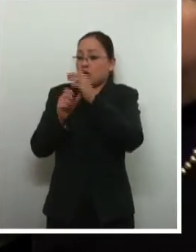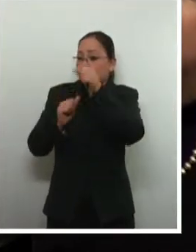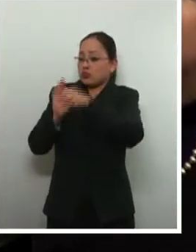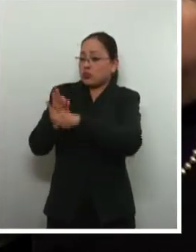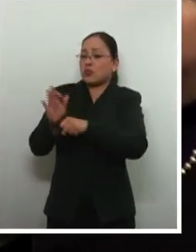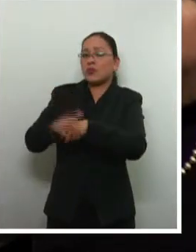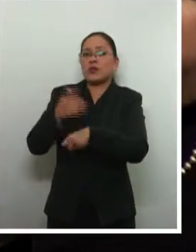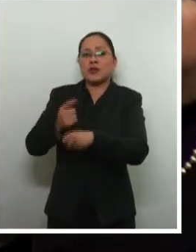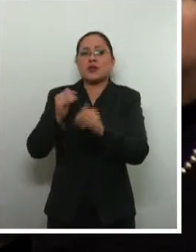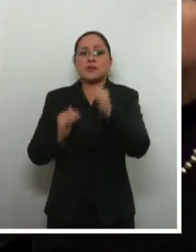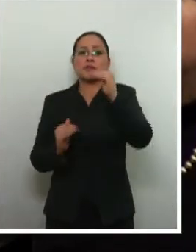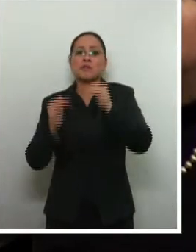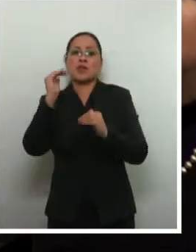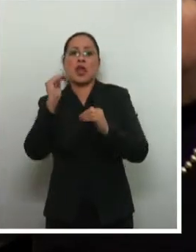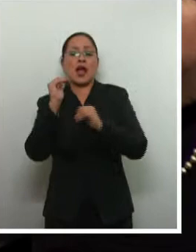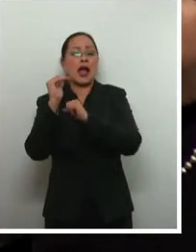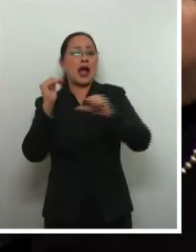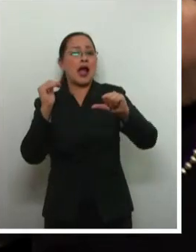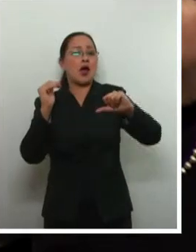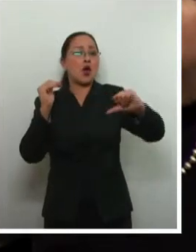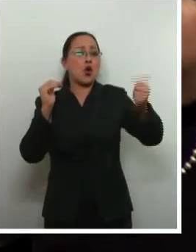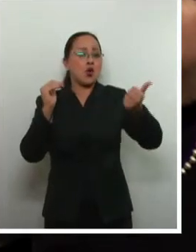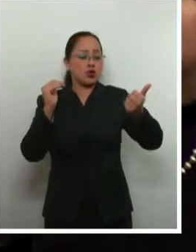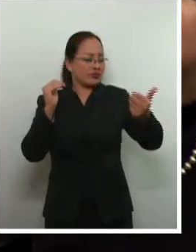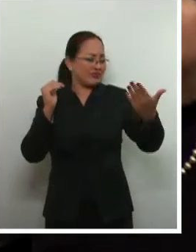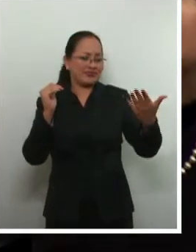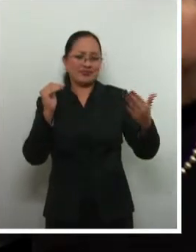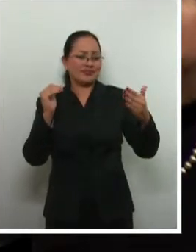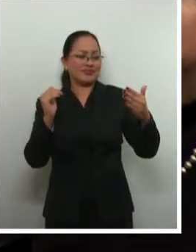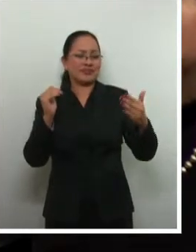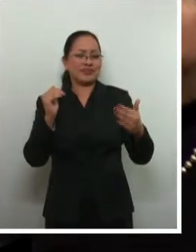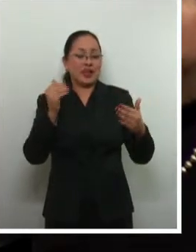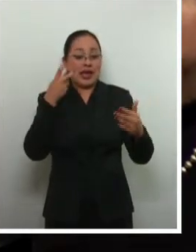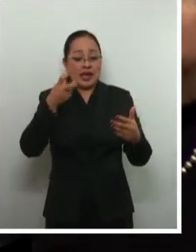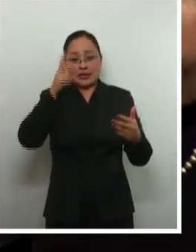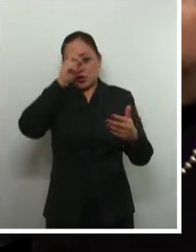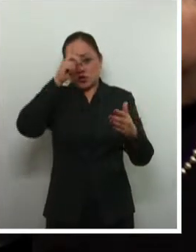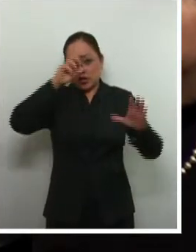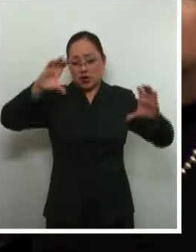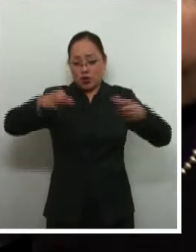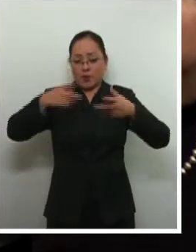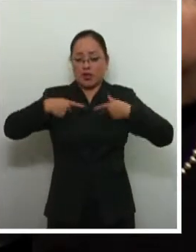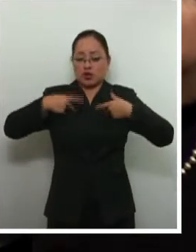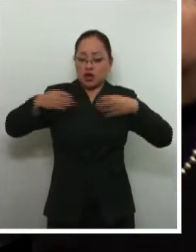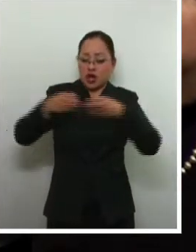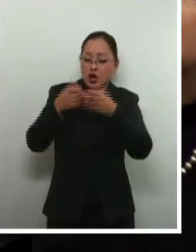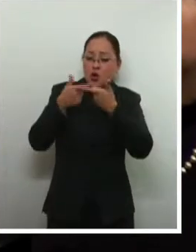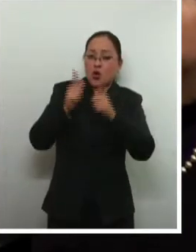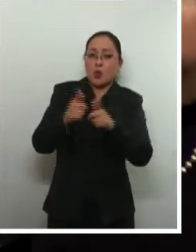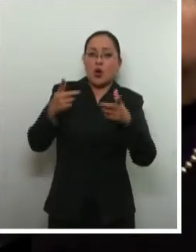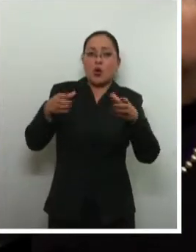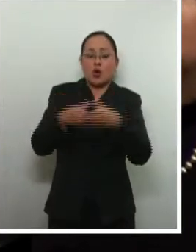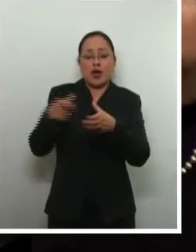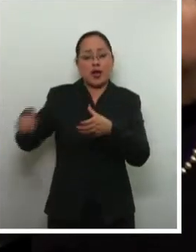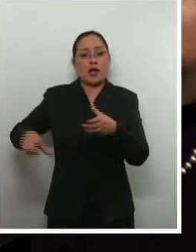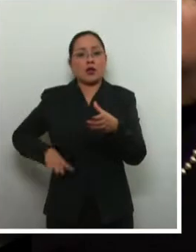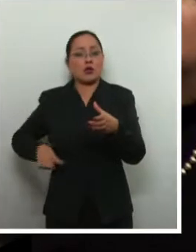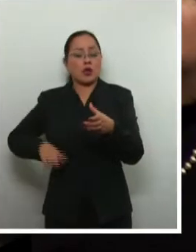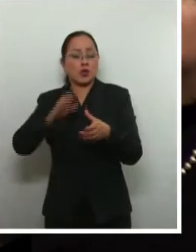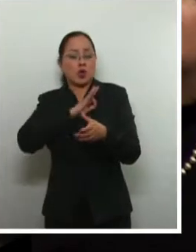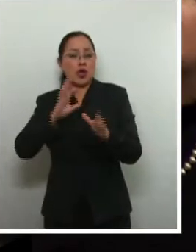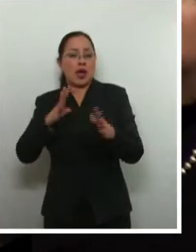supremacía sobre otros. Este consejo puede existir, incluso el gobierno lo puede